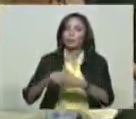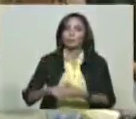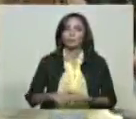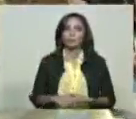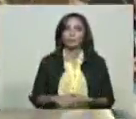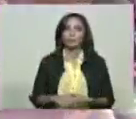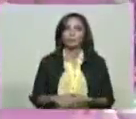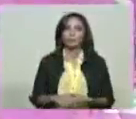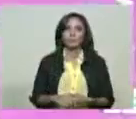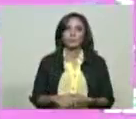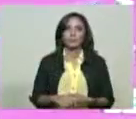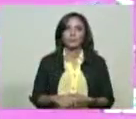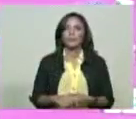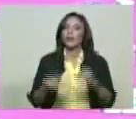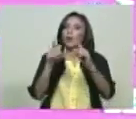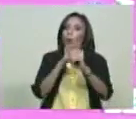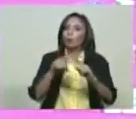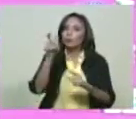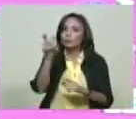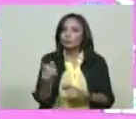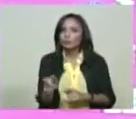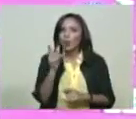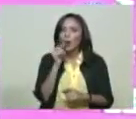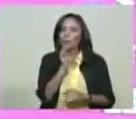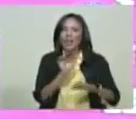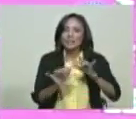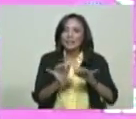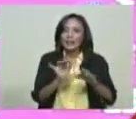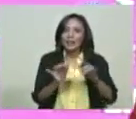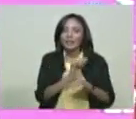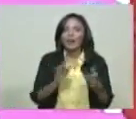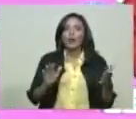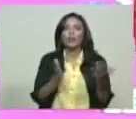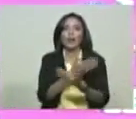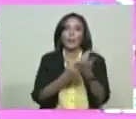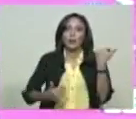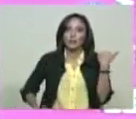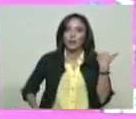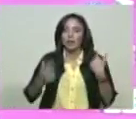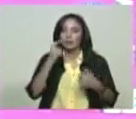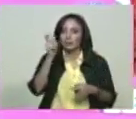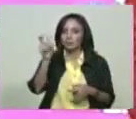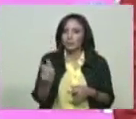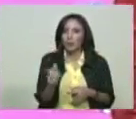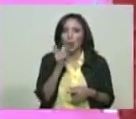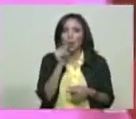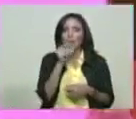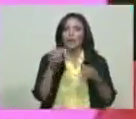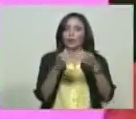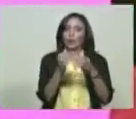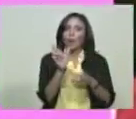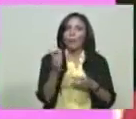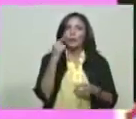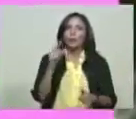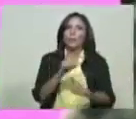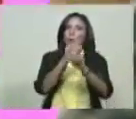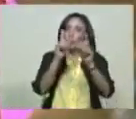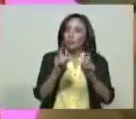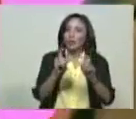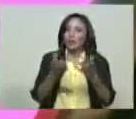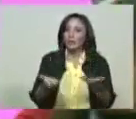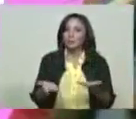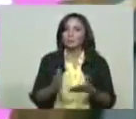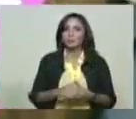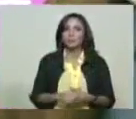al compañero eduardo piñate como secretario de la presidencia del partido socialista unido de venezuela